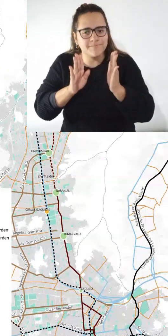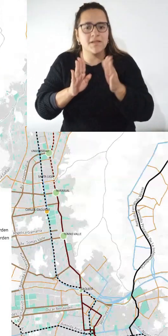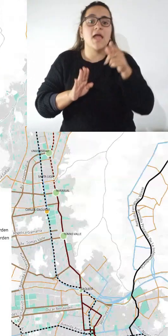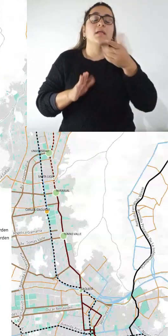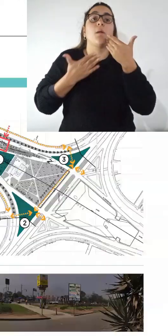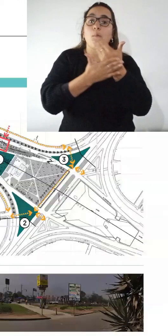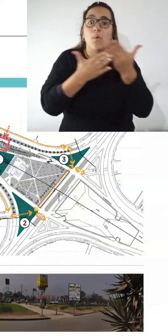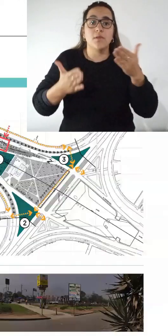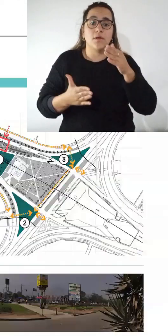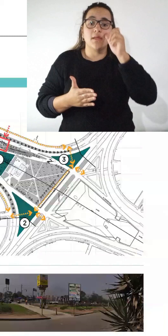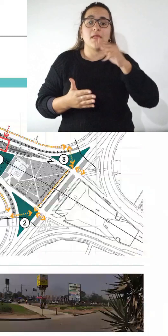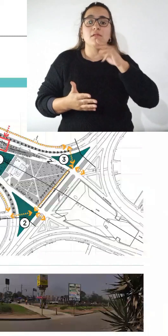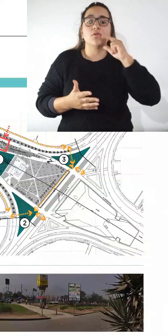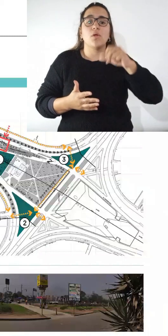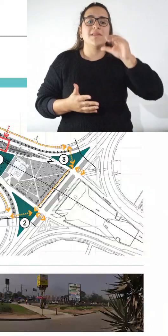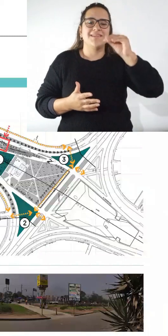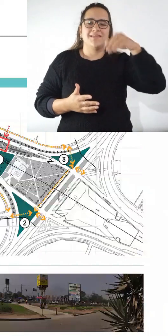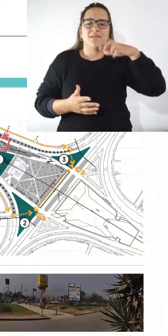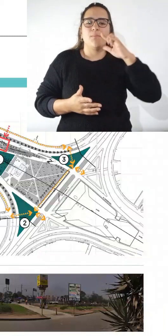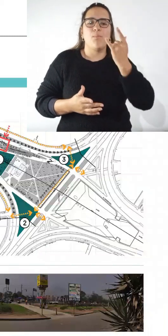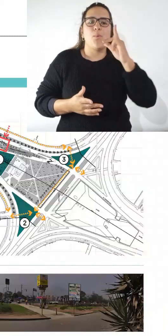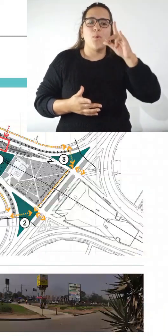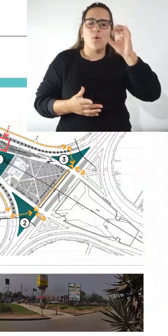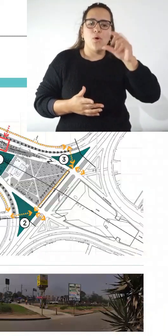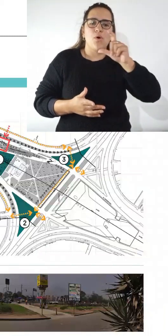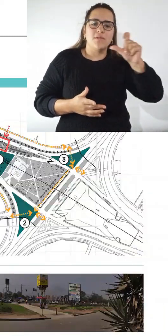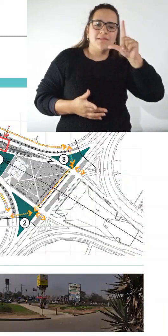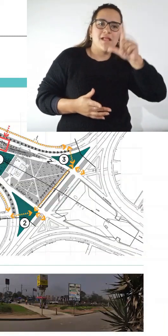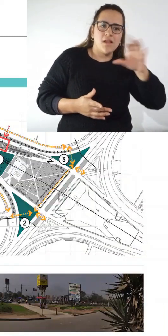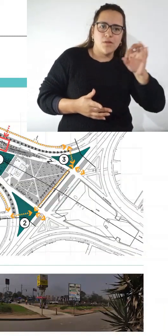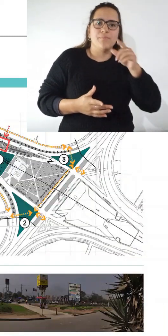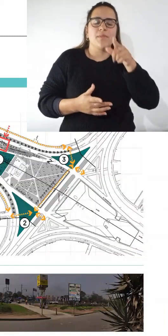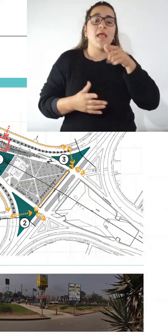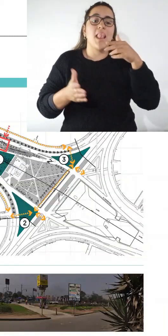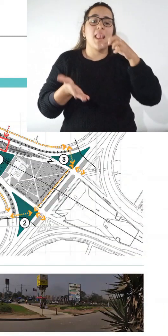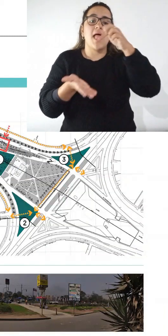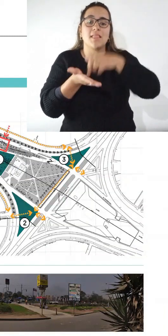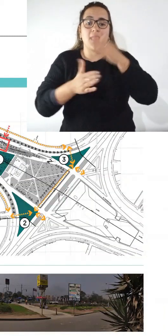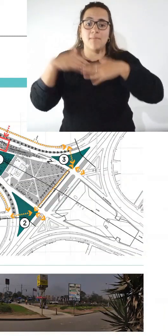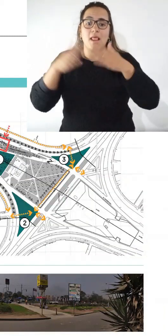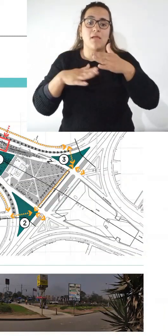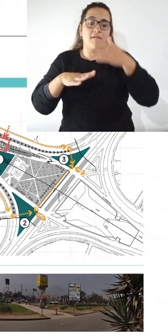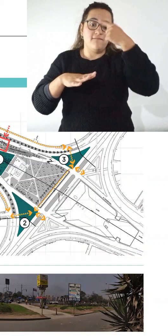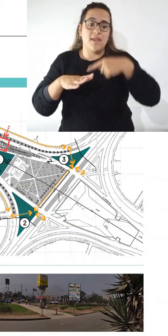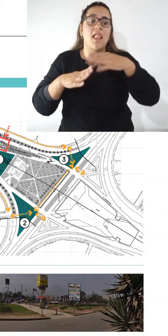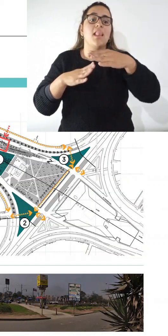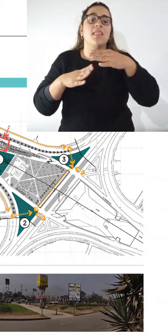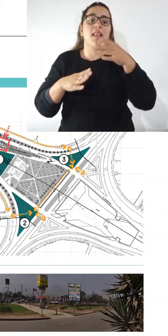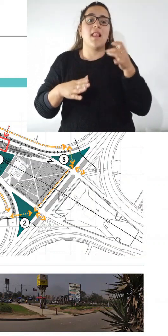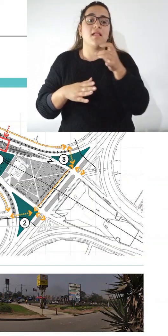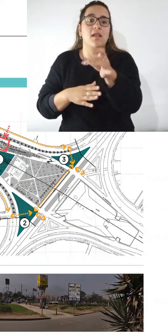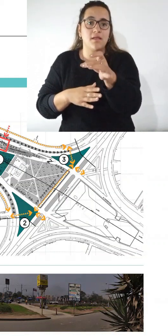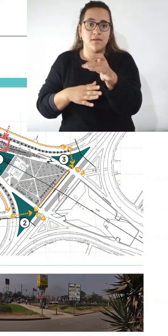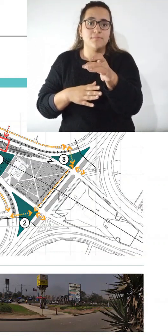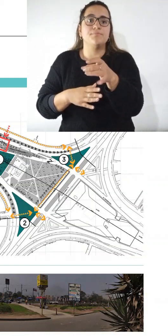diseño específico. Acá les muestro la estación Chimpuoclio, que es la terminal que se va a construir al final